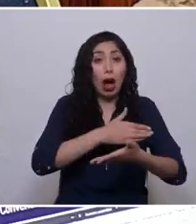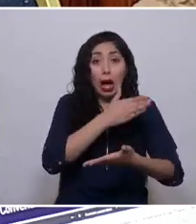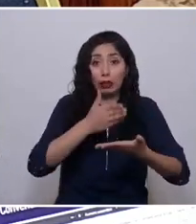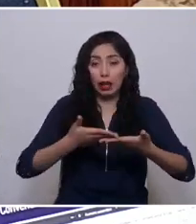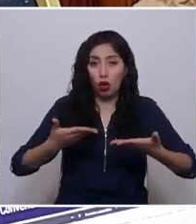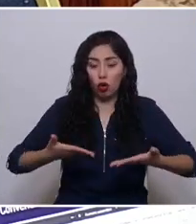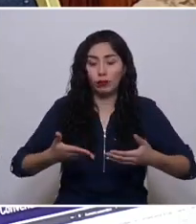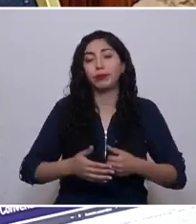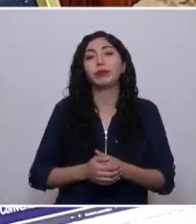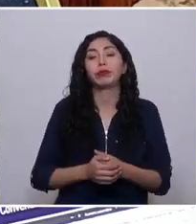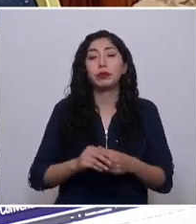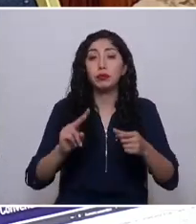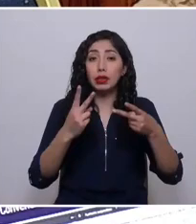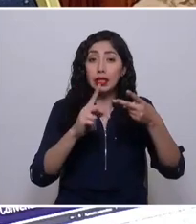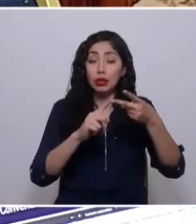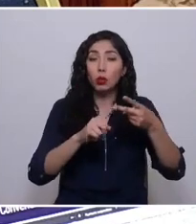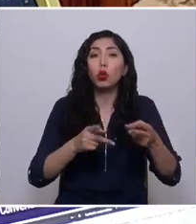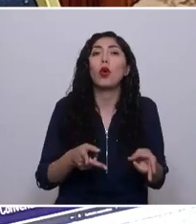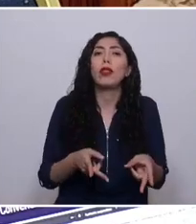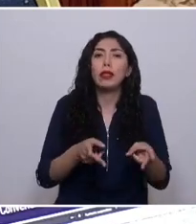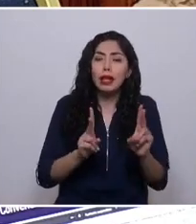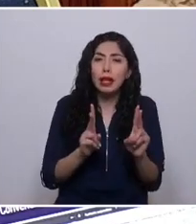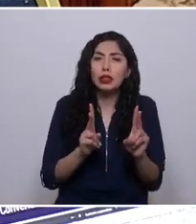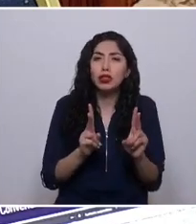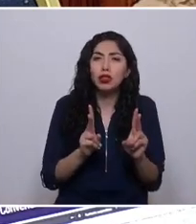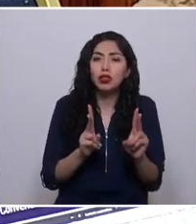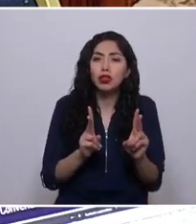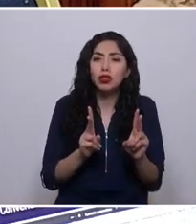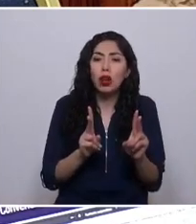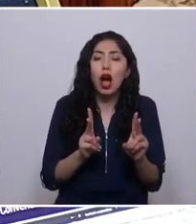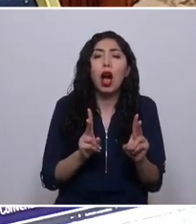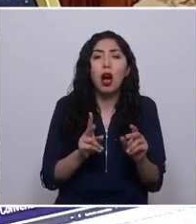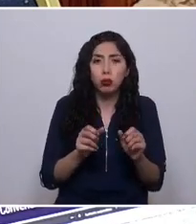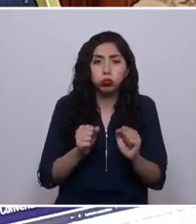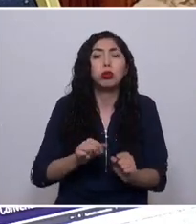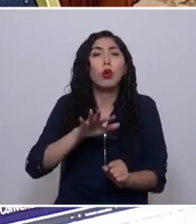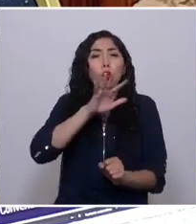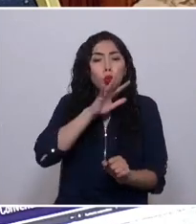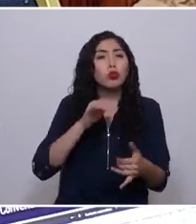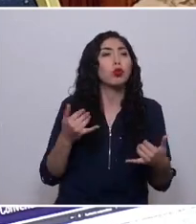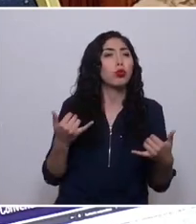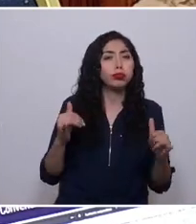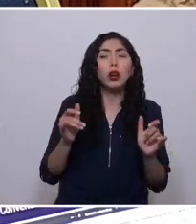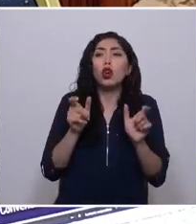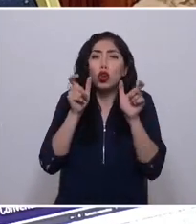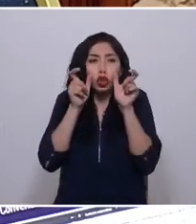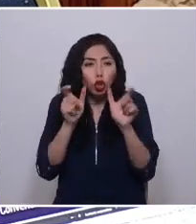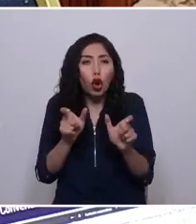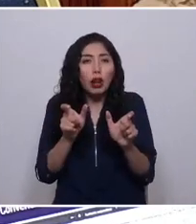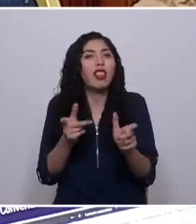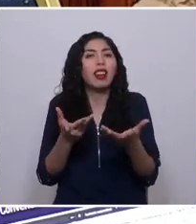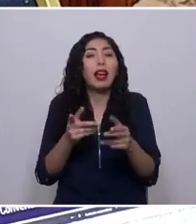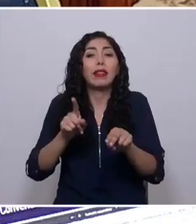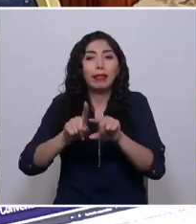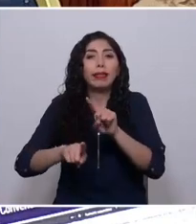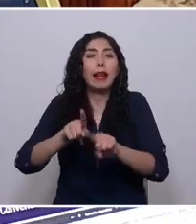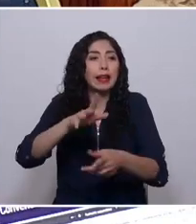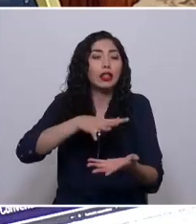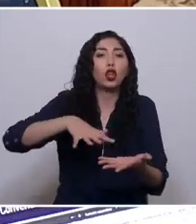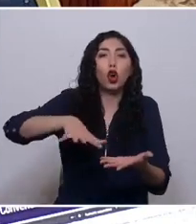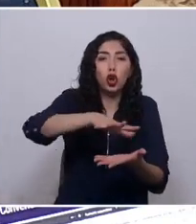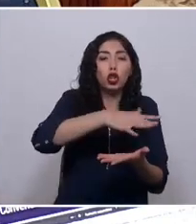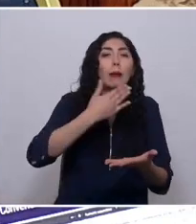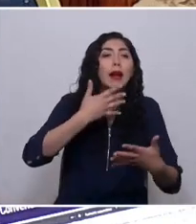El segundo es el derecho al pleno uso, goce y control de los territorios y bienes naturales, que ha